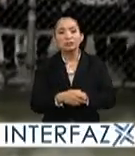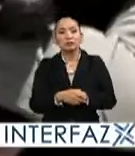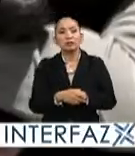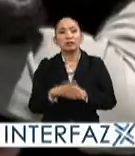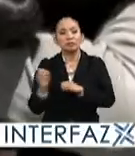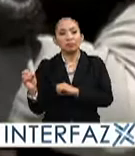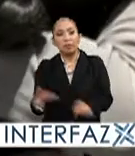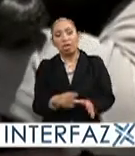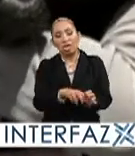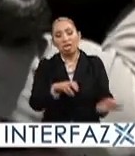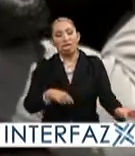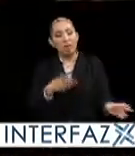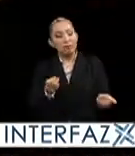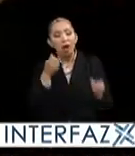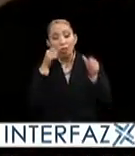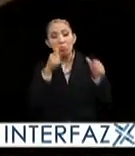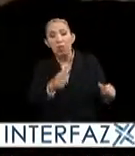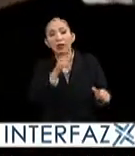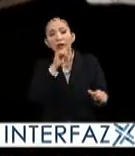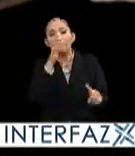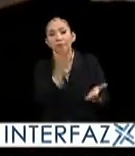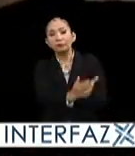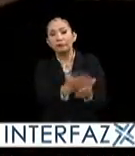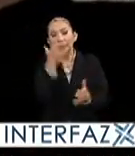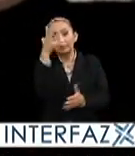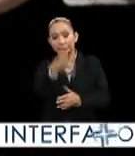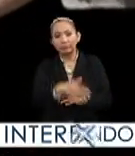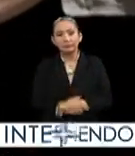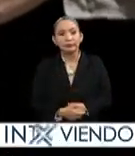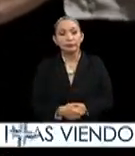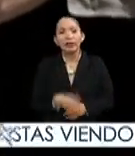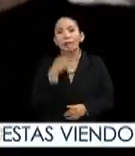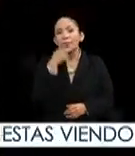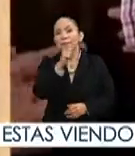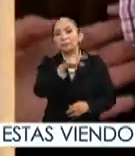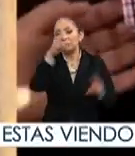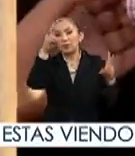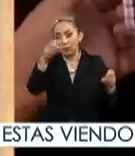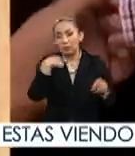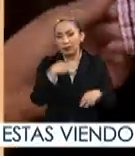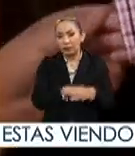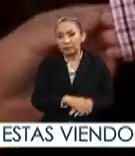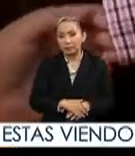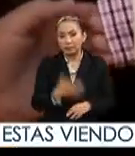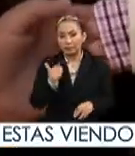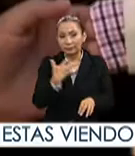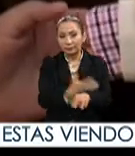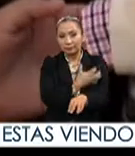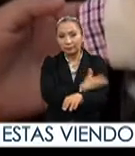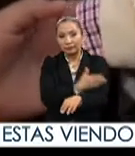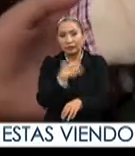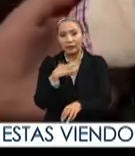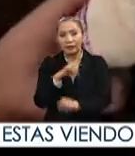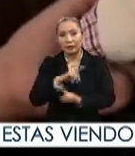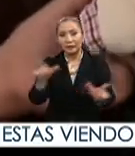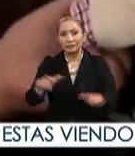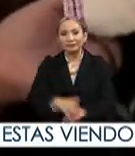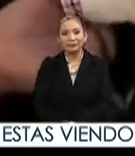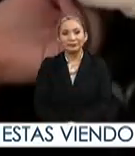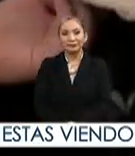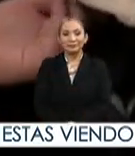deja fuera, prácticamente se les amputa el futuro. Hablaremos de este tema y muchos más. Acompáñenos, estamos